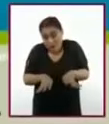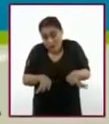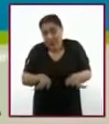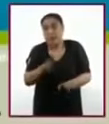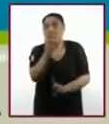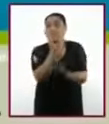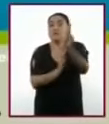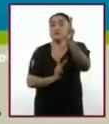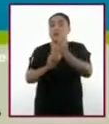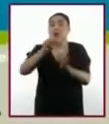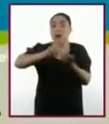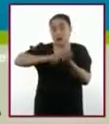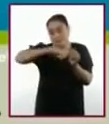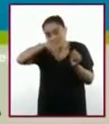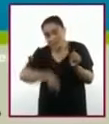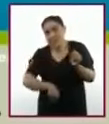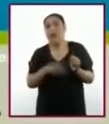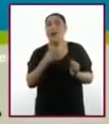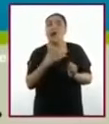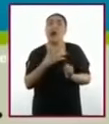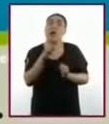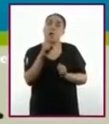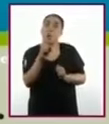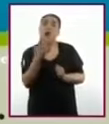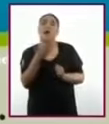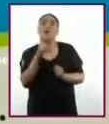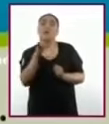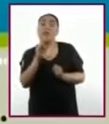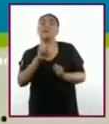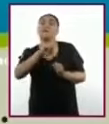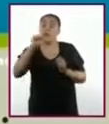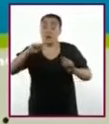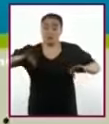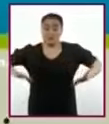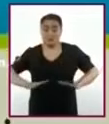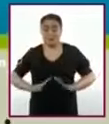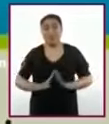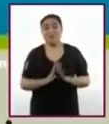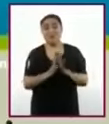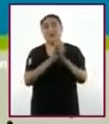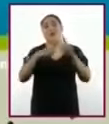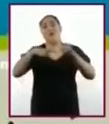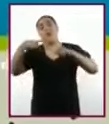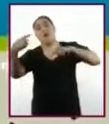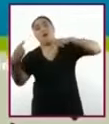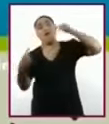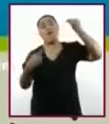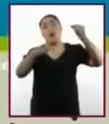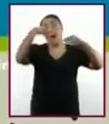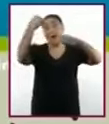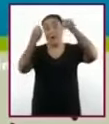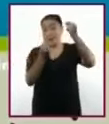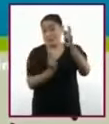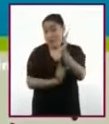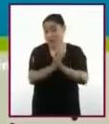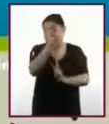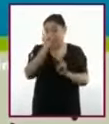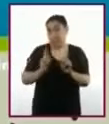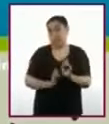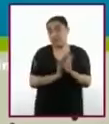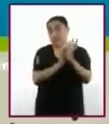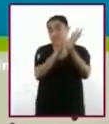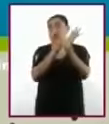toman minerales y agua del suelo, mismos que suben por el tallo y se distribuyen por las ramas y las hojas. Las hojas de las plantas captan la